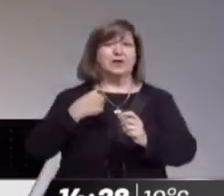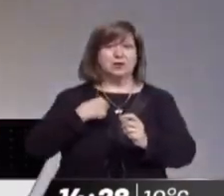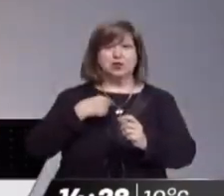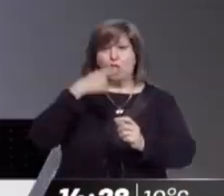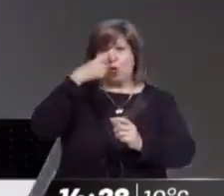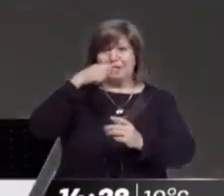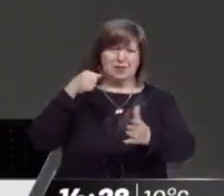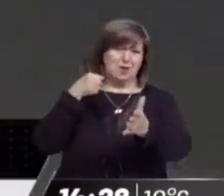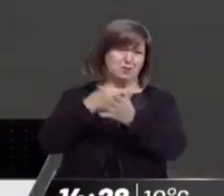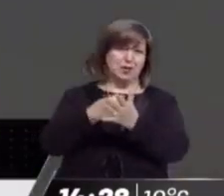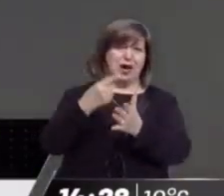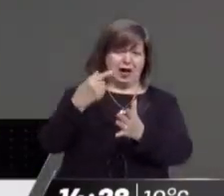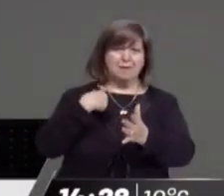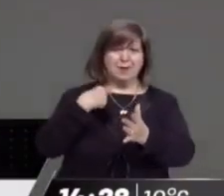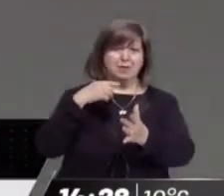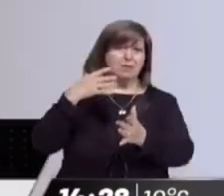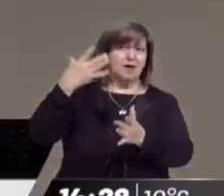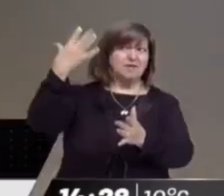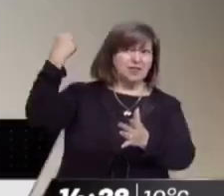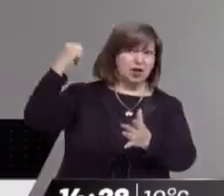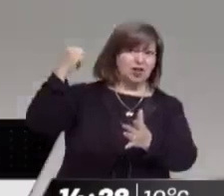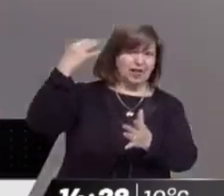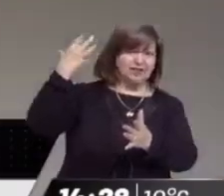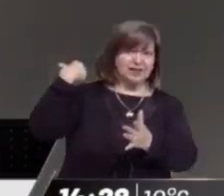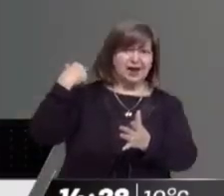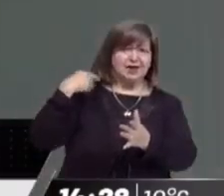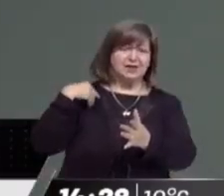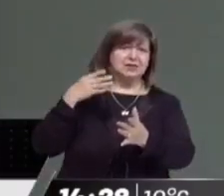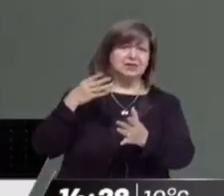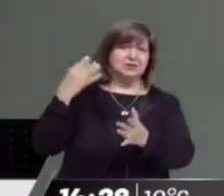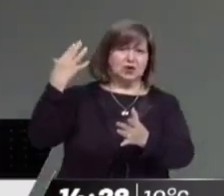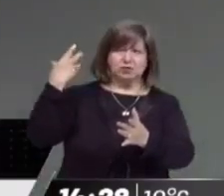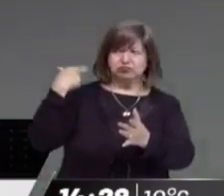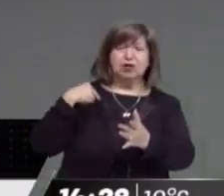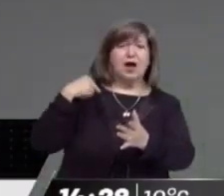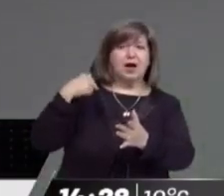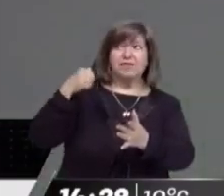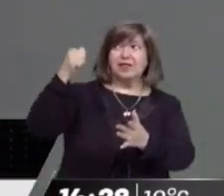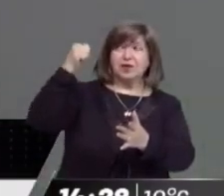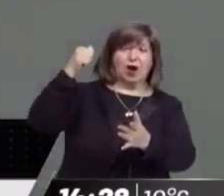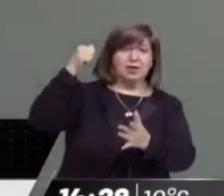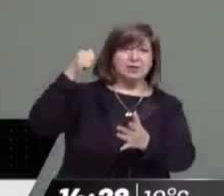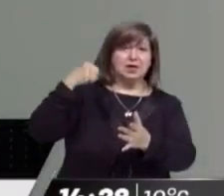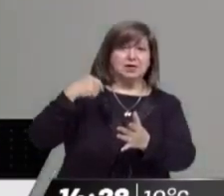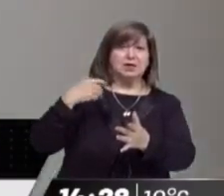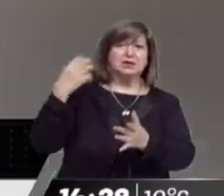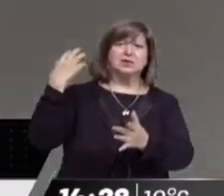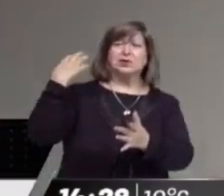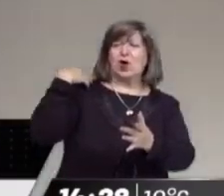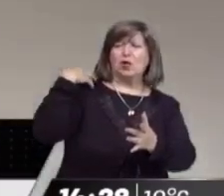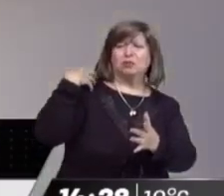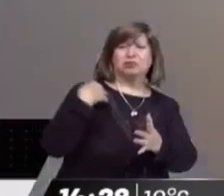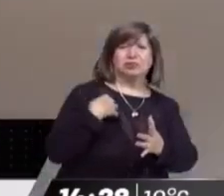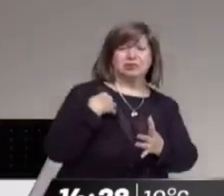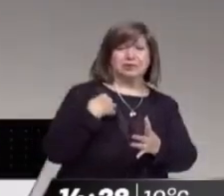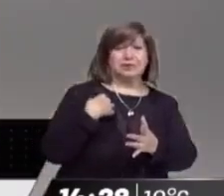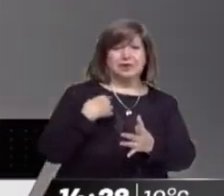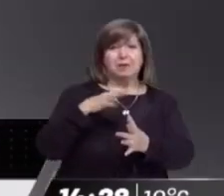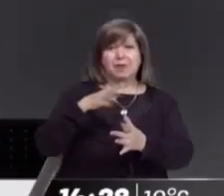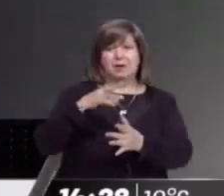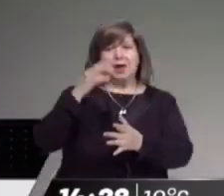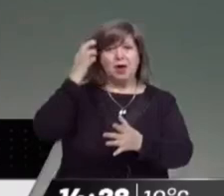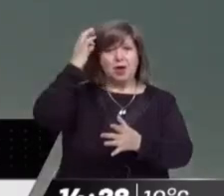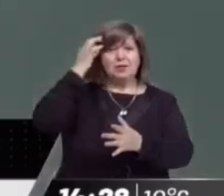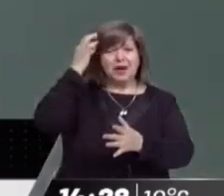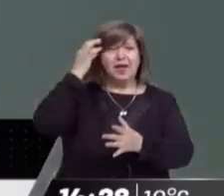fondo y metieron un piedrazo al vidrio de atrás, se cayó para adentro. Esto tuvo de pegarme en la espalda. Son 30 ñatos que